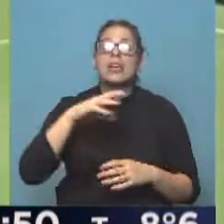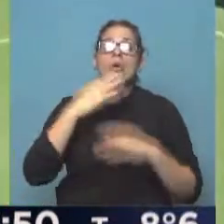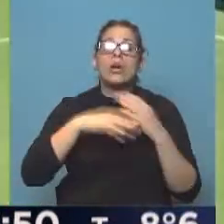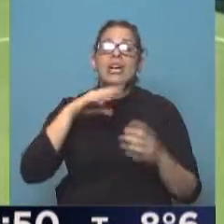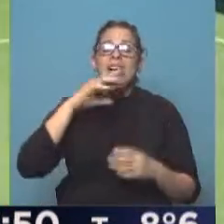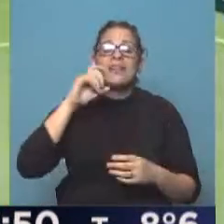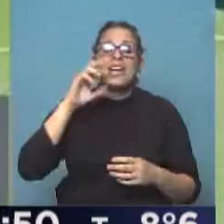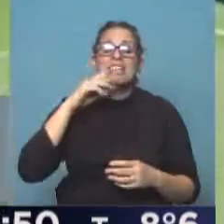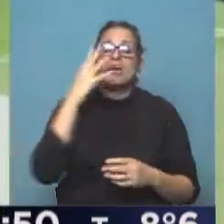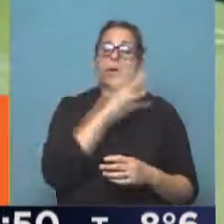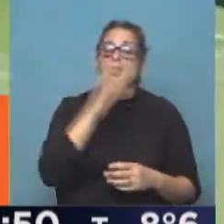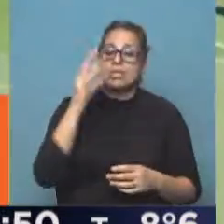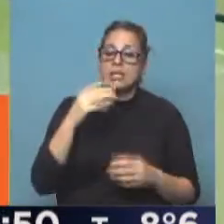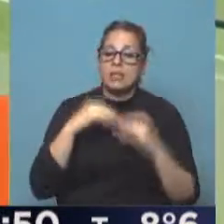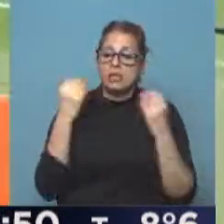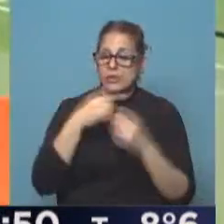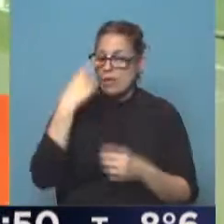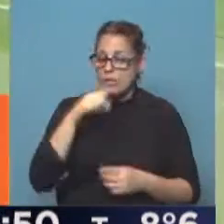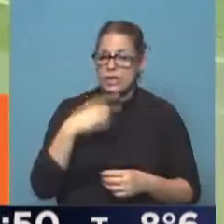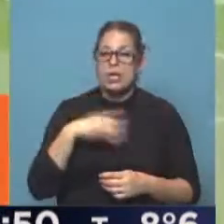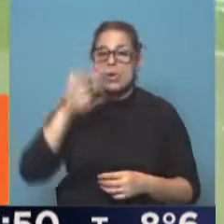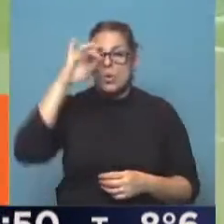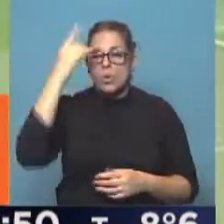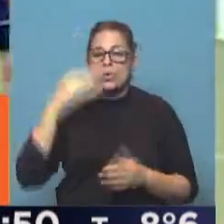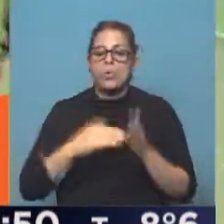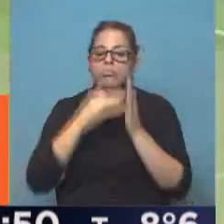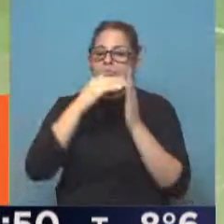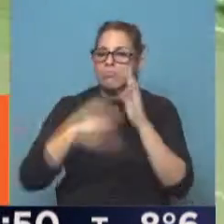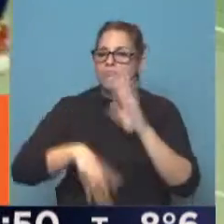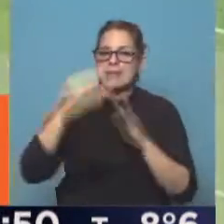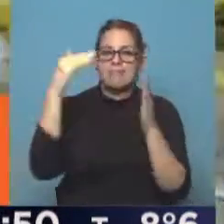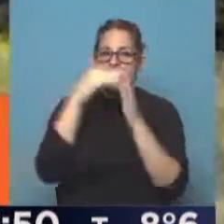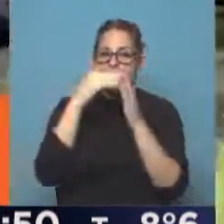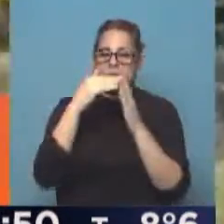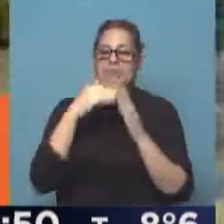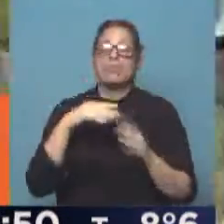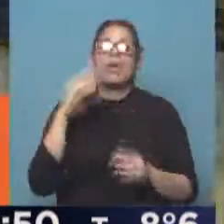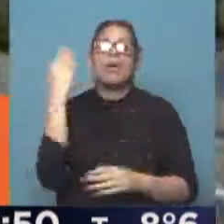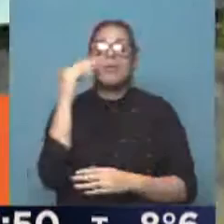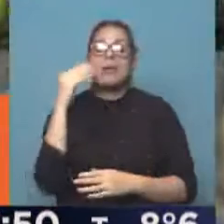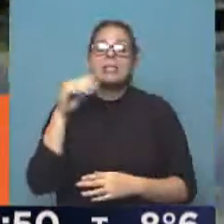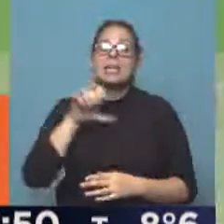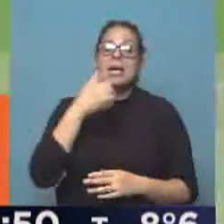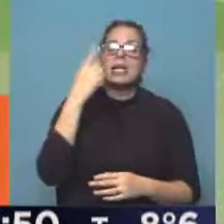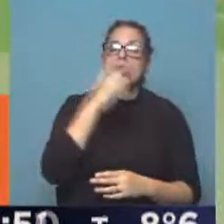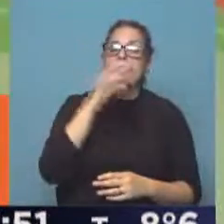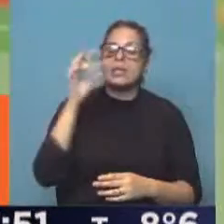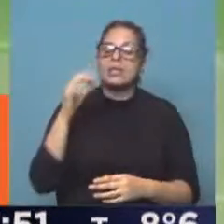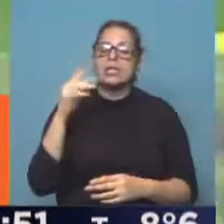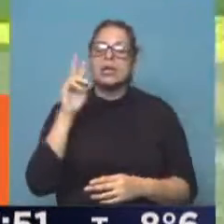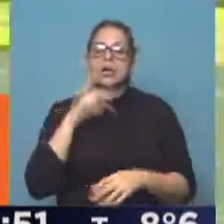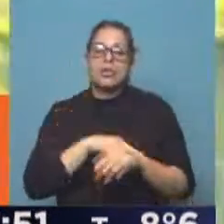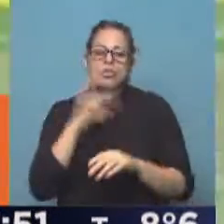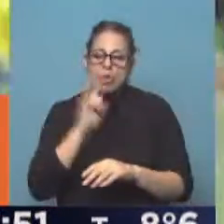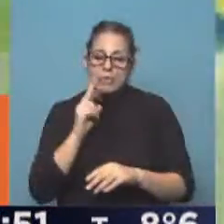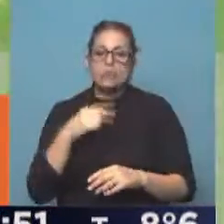el 4-0 definitivo, con que Uruguay vuelve a lo más alto de la tabla de posiciones. Brasil, que ganaba 1-0 a los 2 minutos, mirando atrás